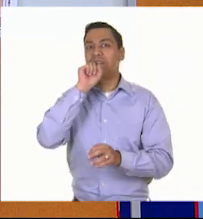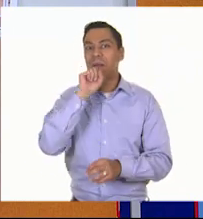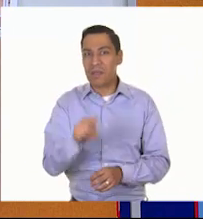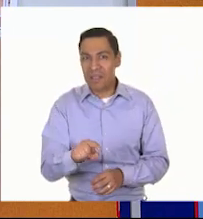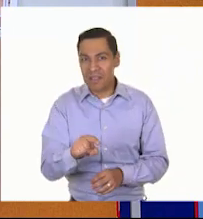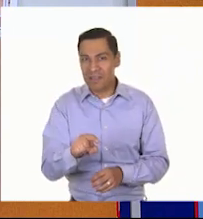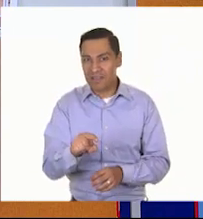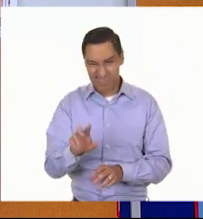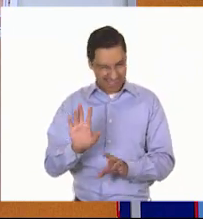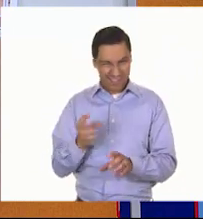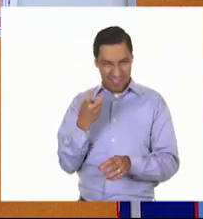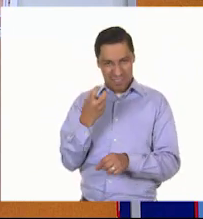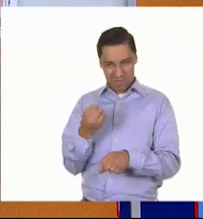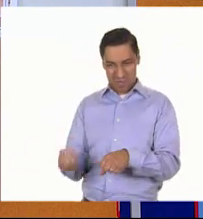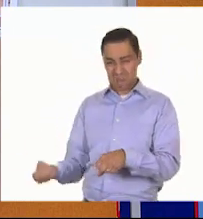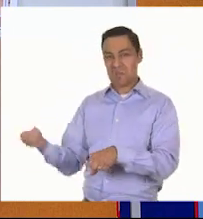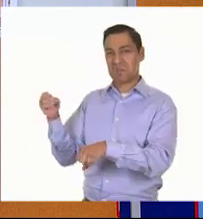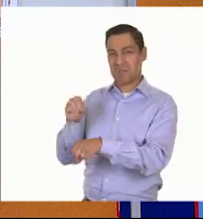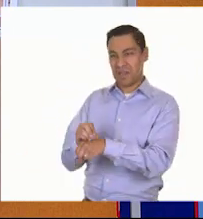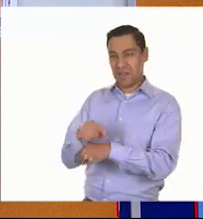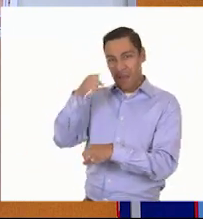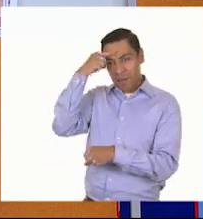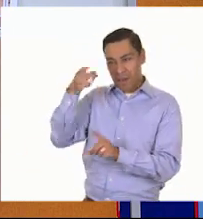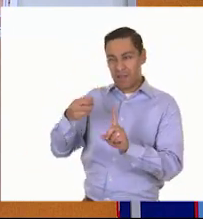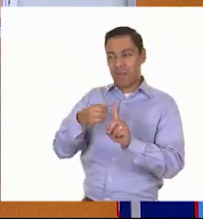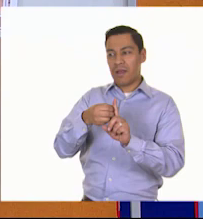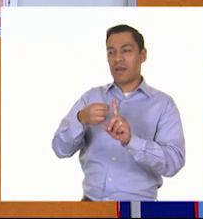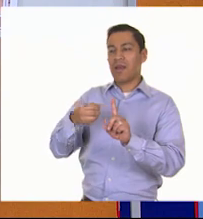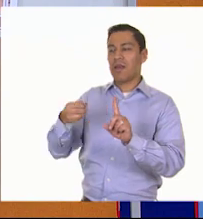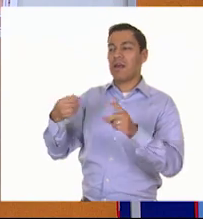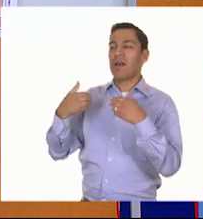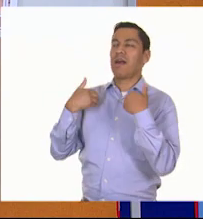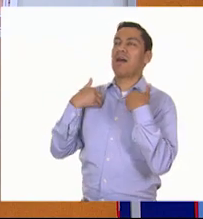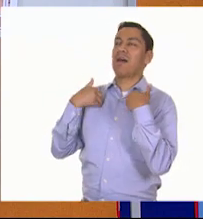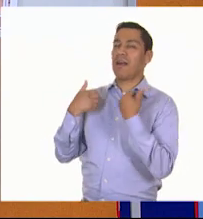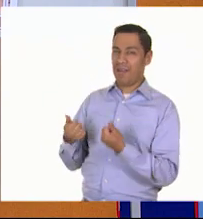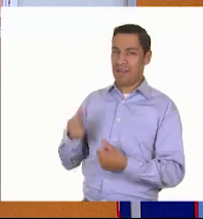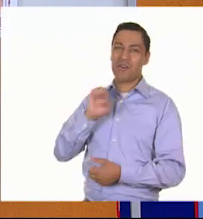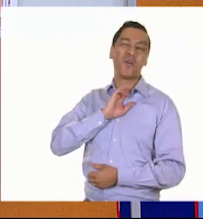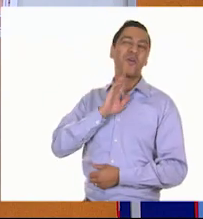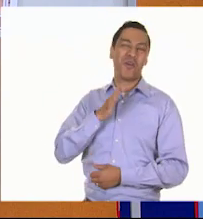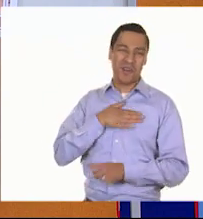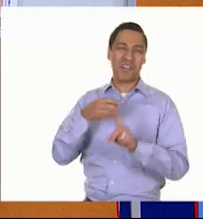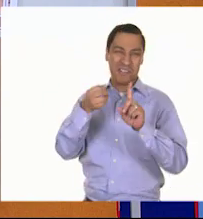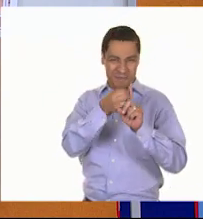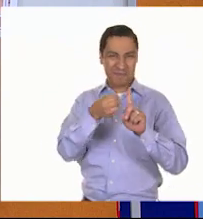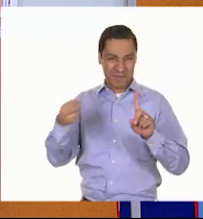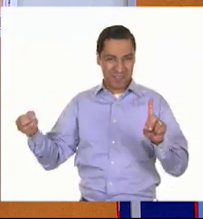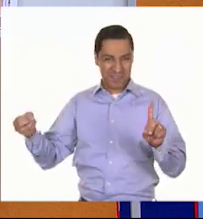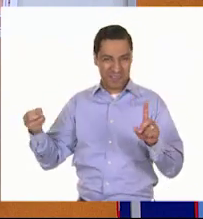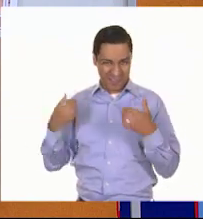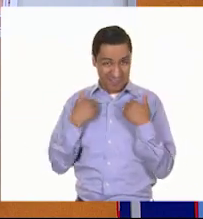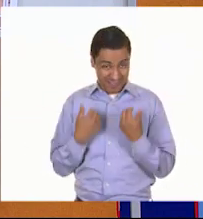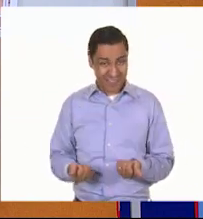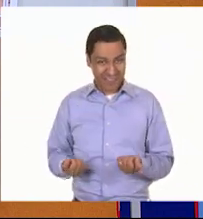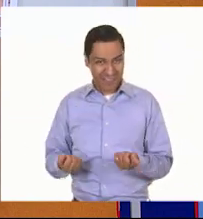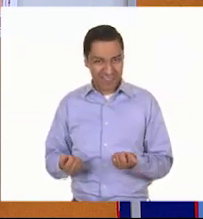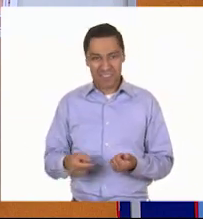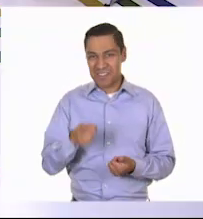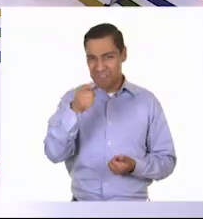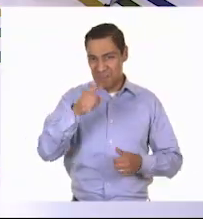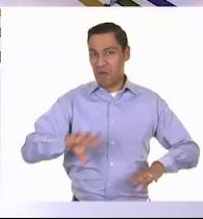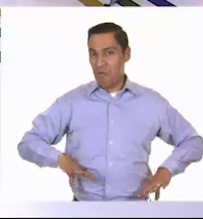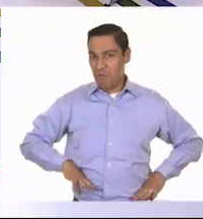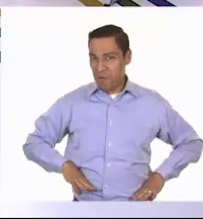también identificar que la extensión del texto sea todavía menor. Ah. Esa es una característica muy importante que los niños